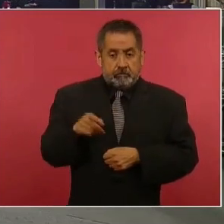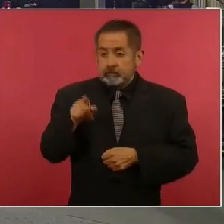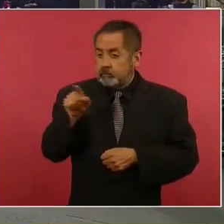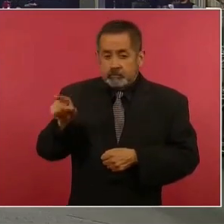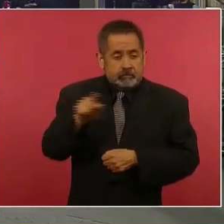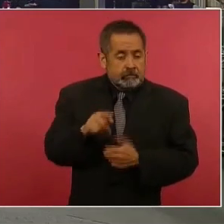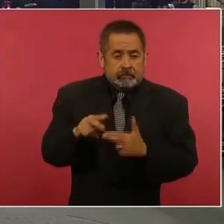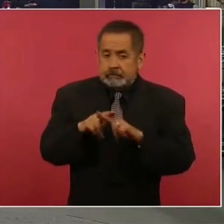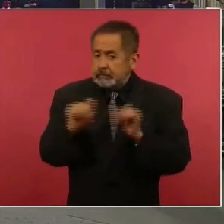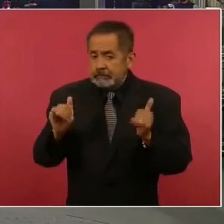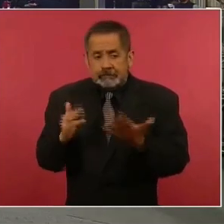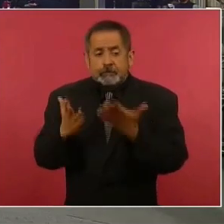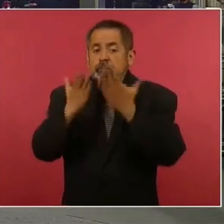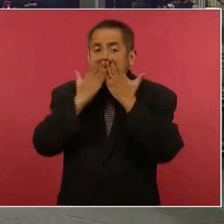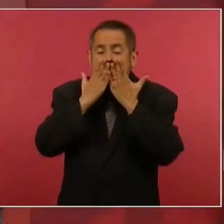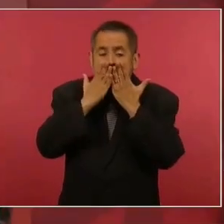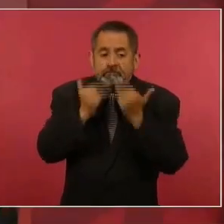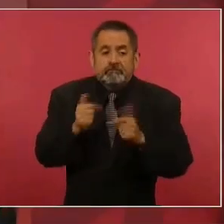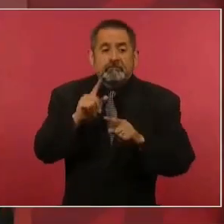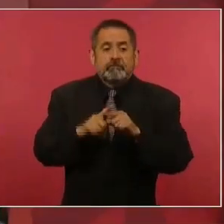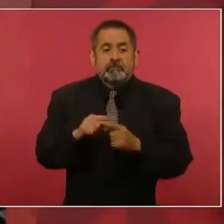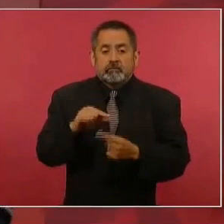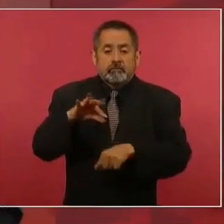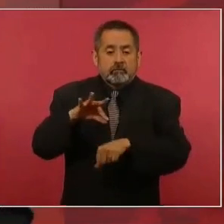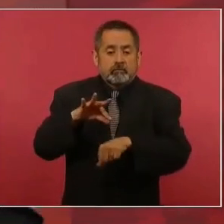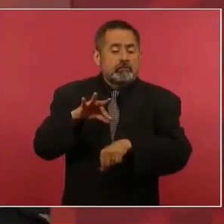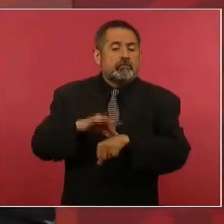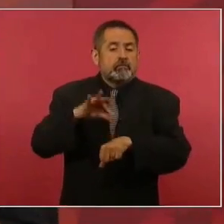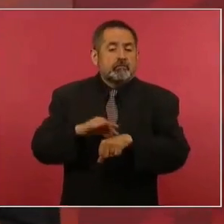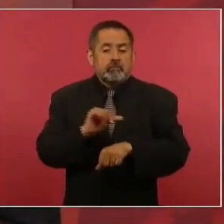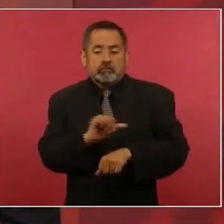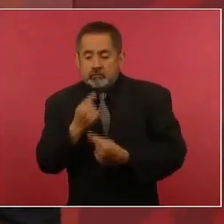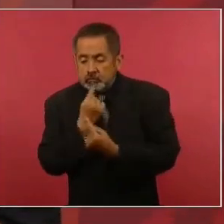de los 3 había pediatra.